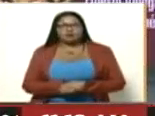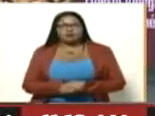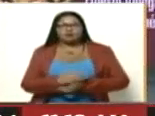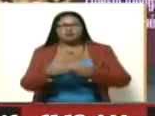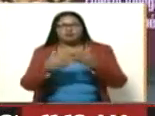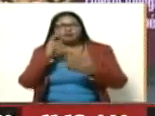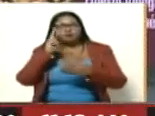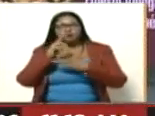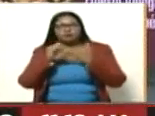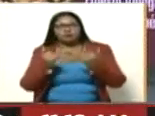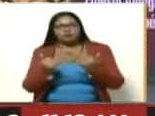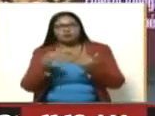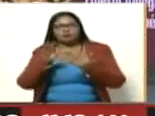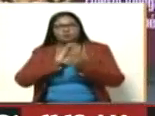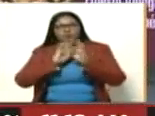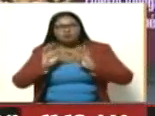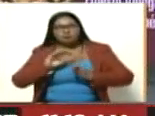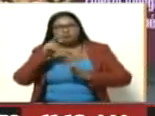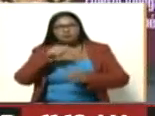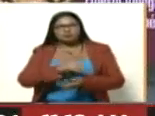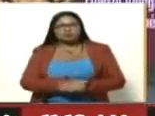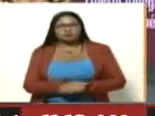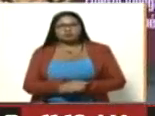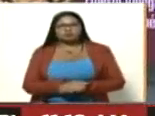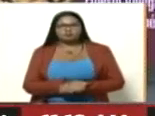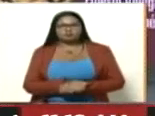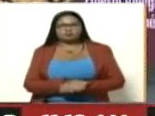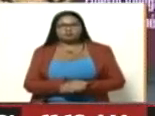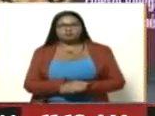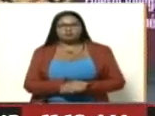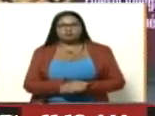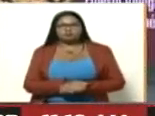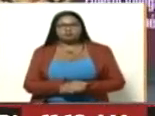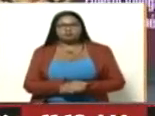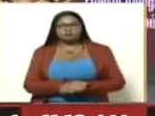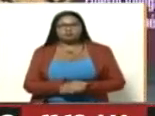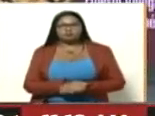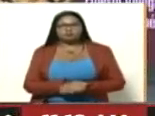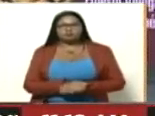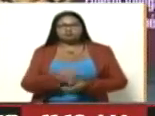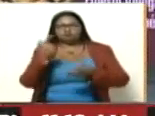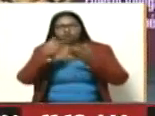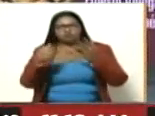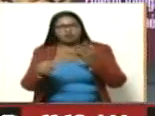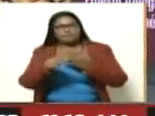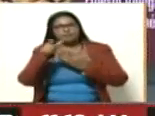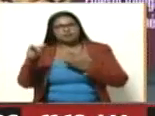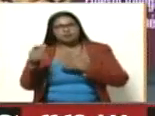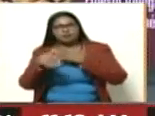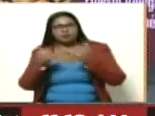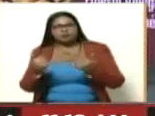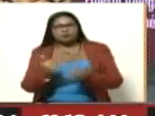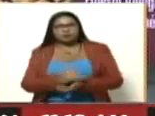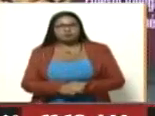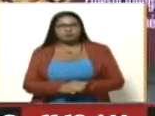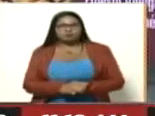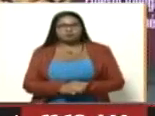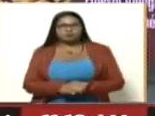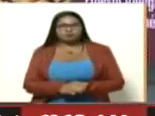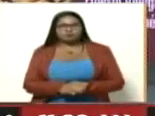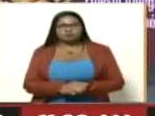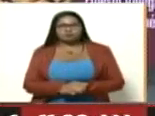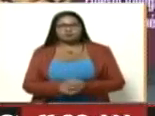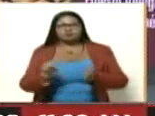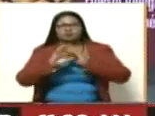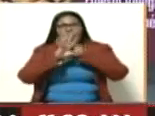Alberto Arbelo Torrealba, Luis Alberto Crespo y, por supuesto, a